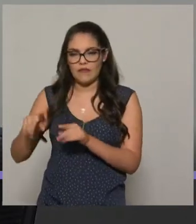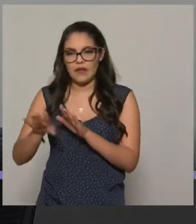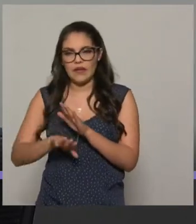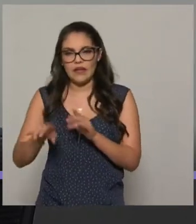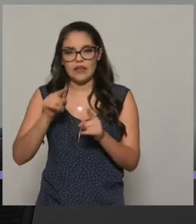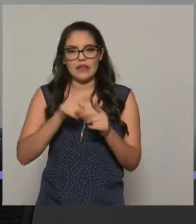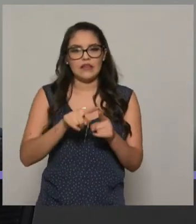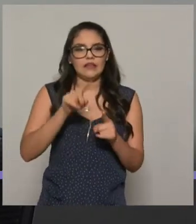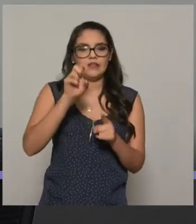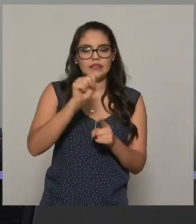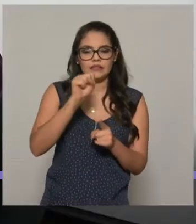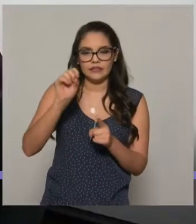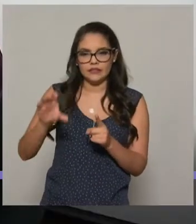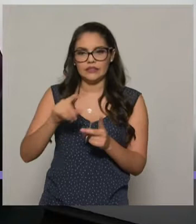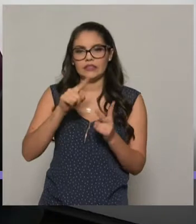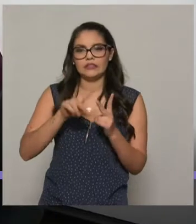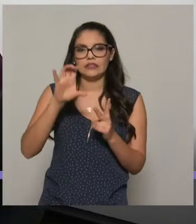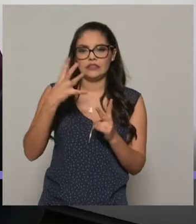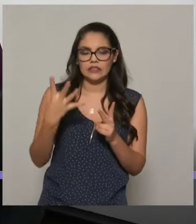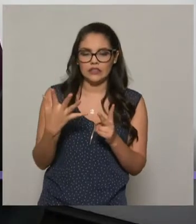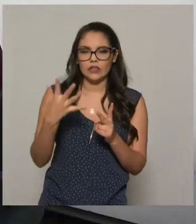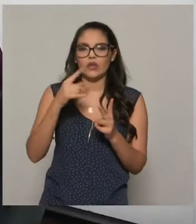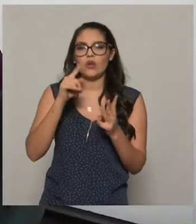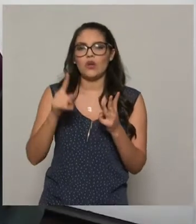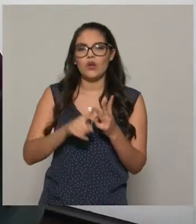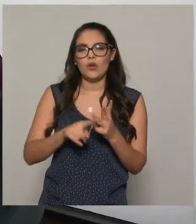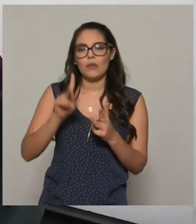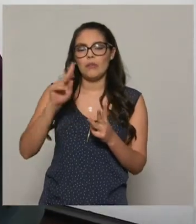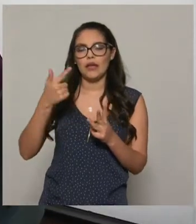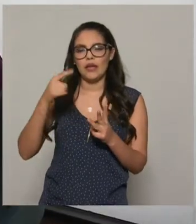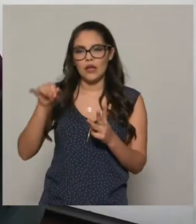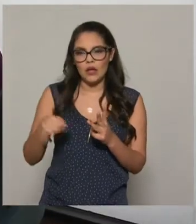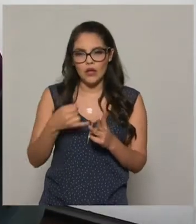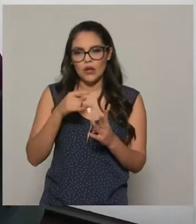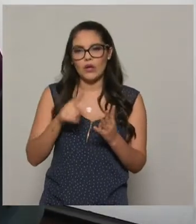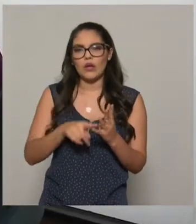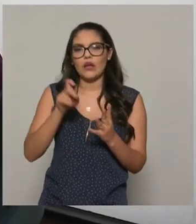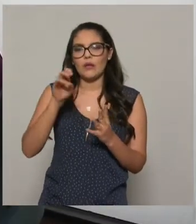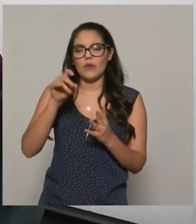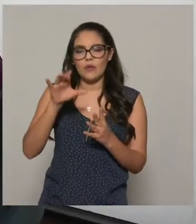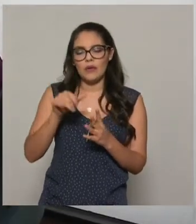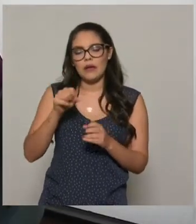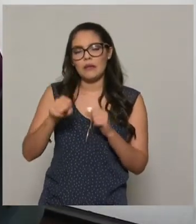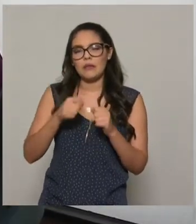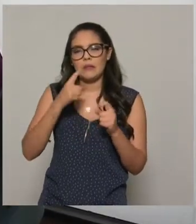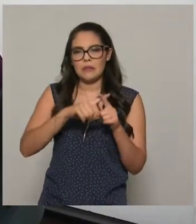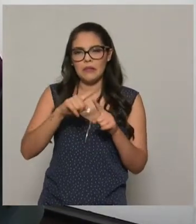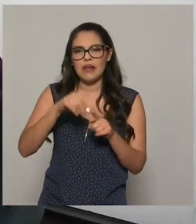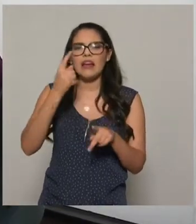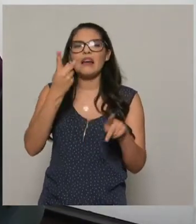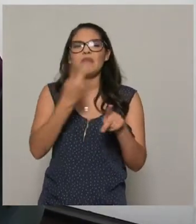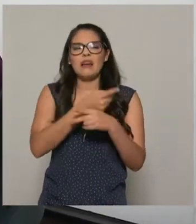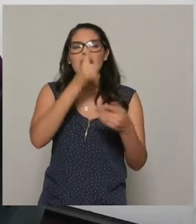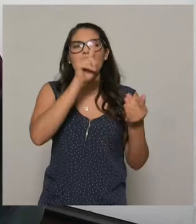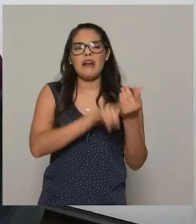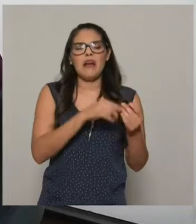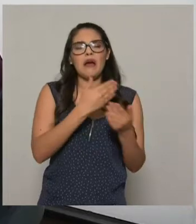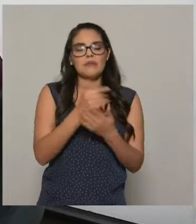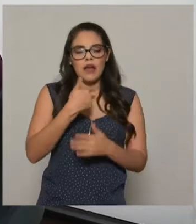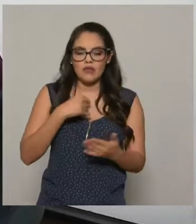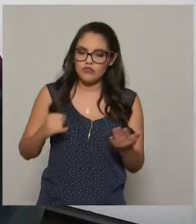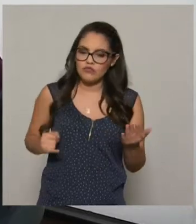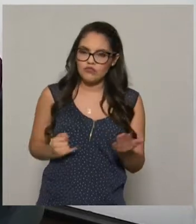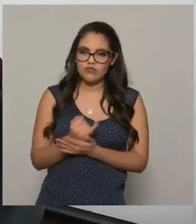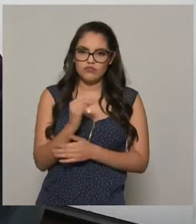Ciudadana, C5, PGJ, Repubicla y AXA para conocer qué es lo que está sucediendo en nuestras calles y tomar acciones de política pública basada